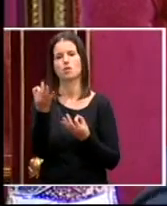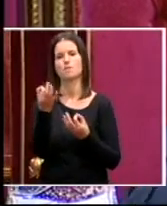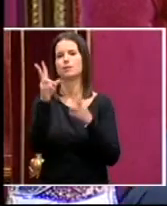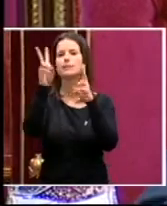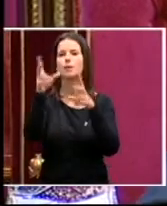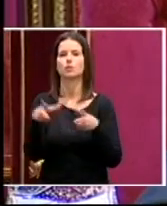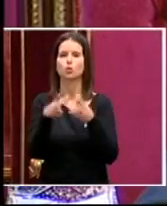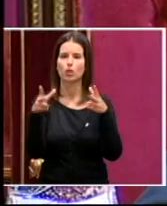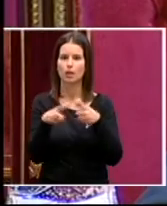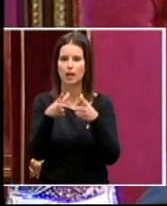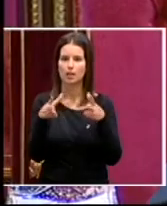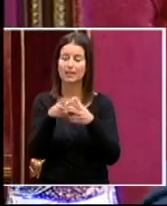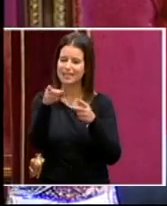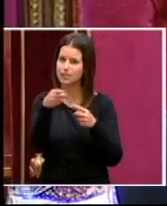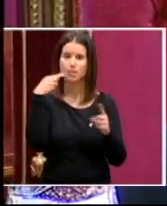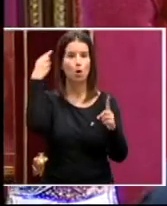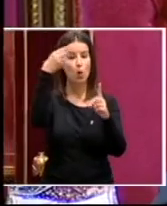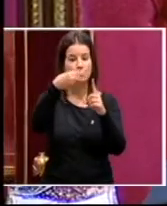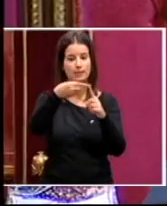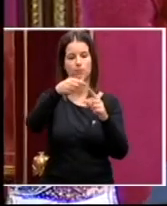sociales. Eso es el elemento.